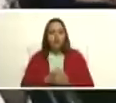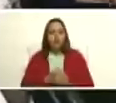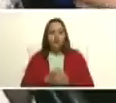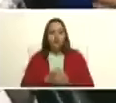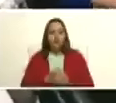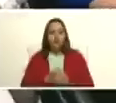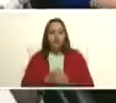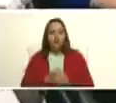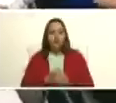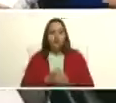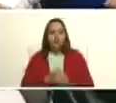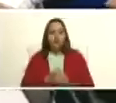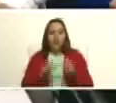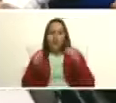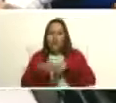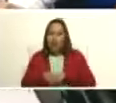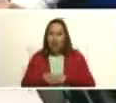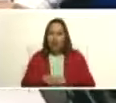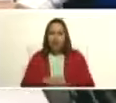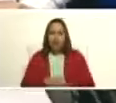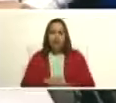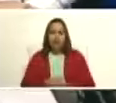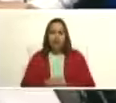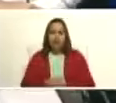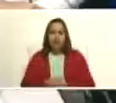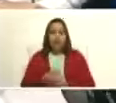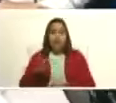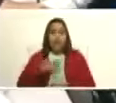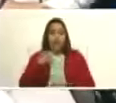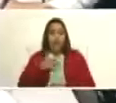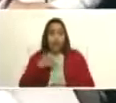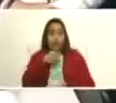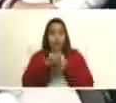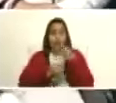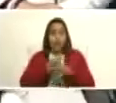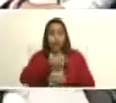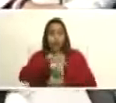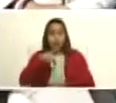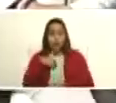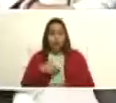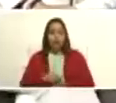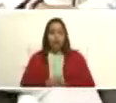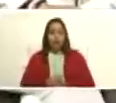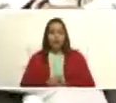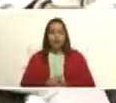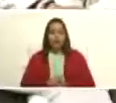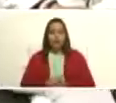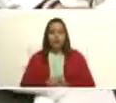Y sobre todo cuando sentimos que lo que hacemos